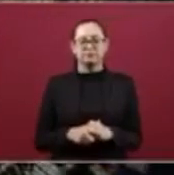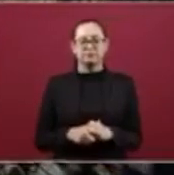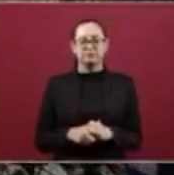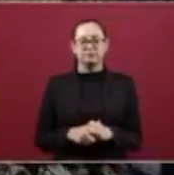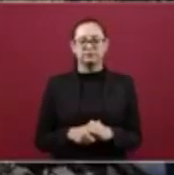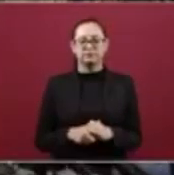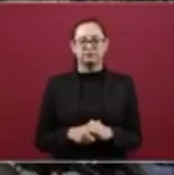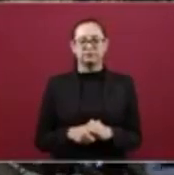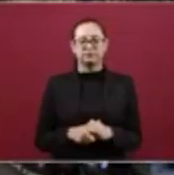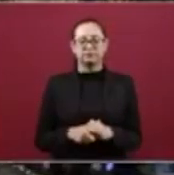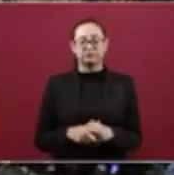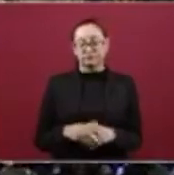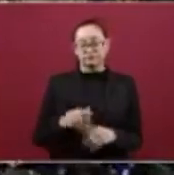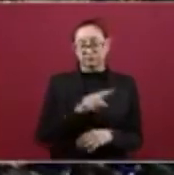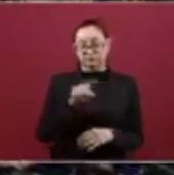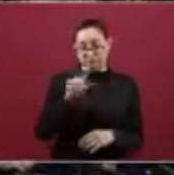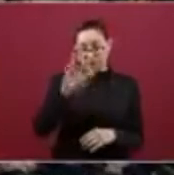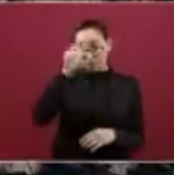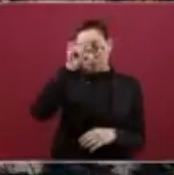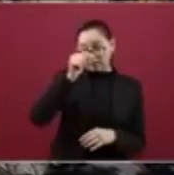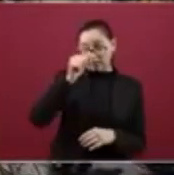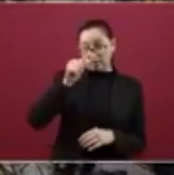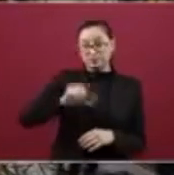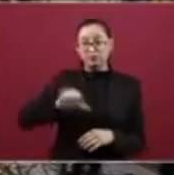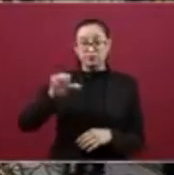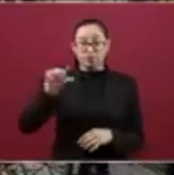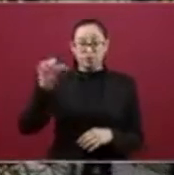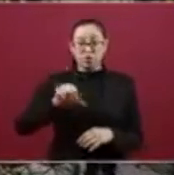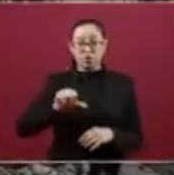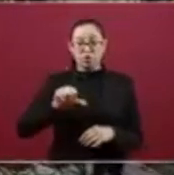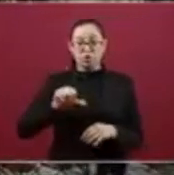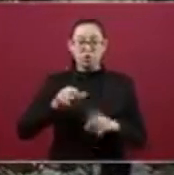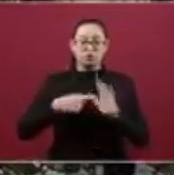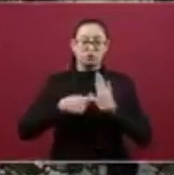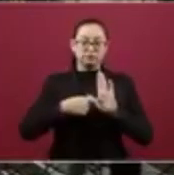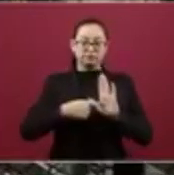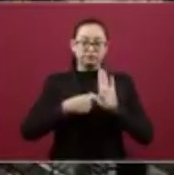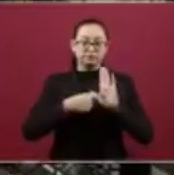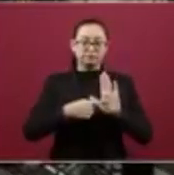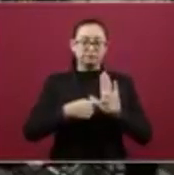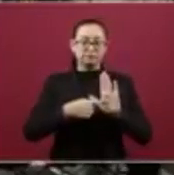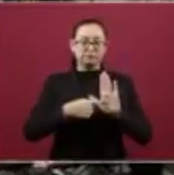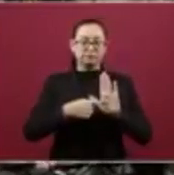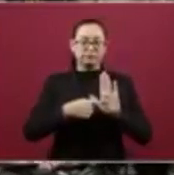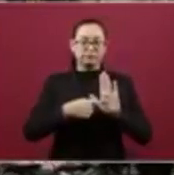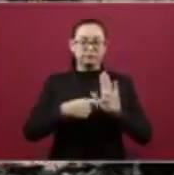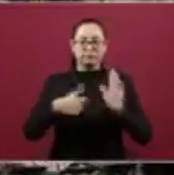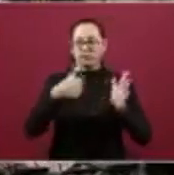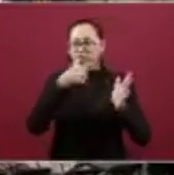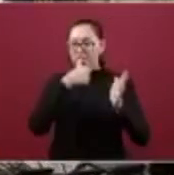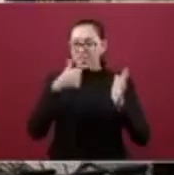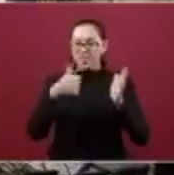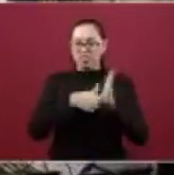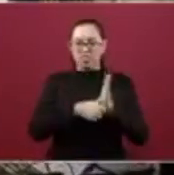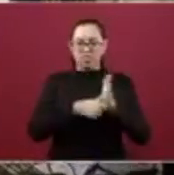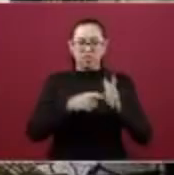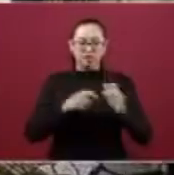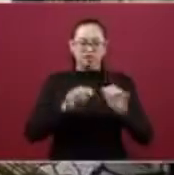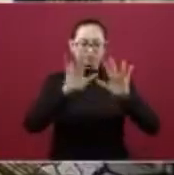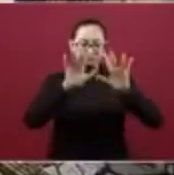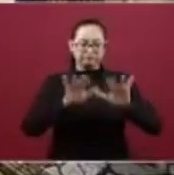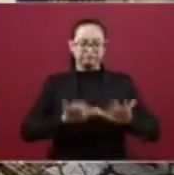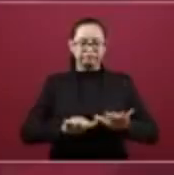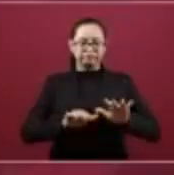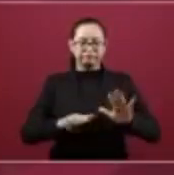Habíamos acordado que hoy dábamos a conocer la carta en la